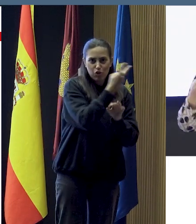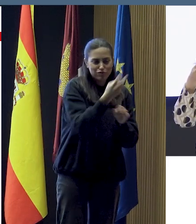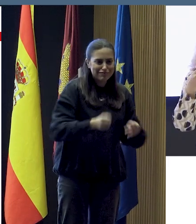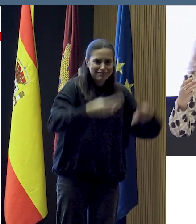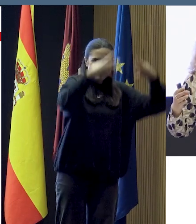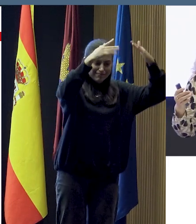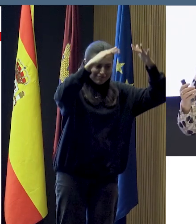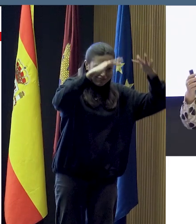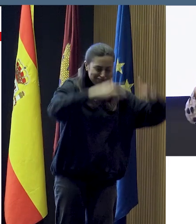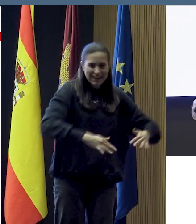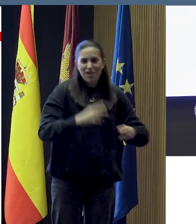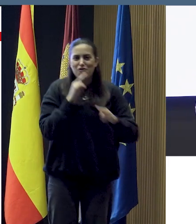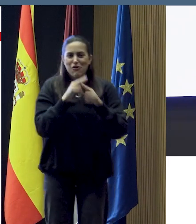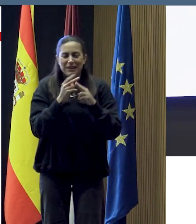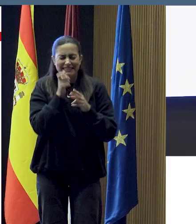mi memoria.